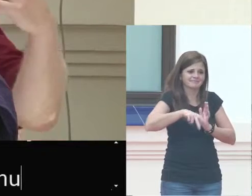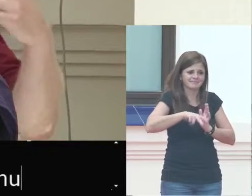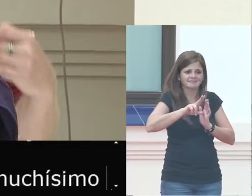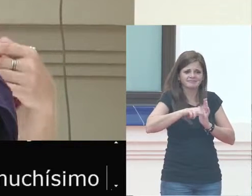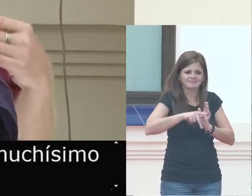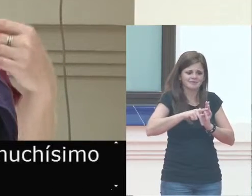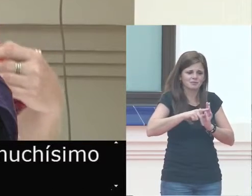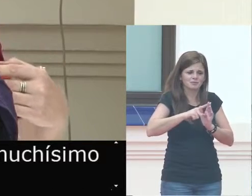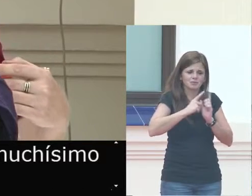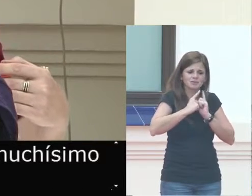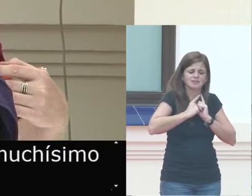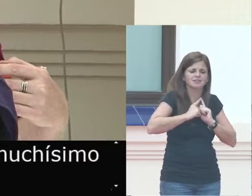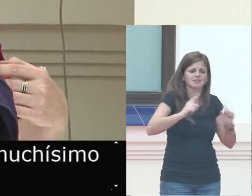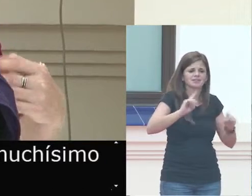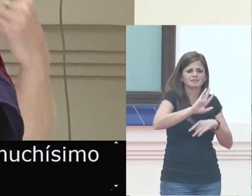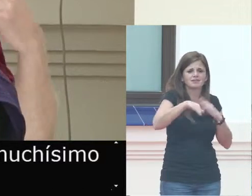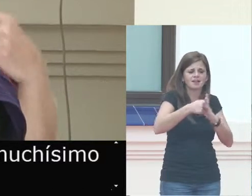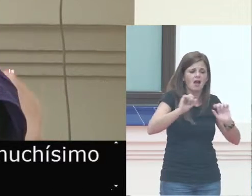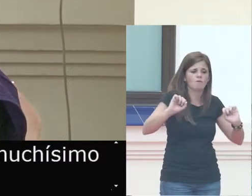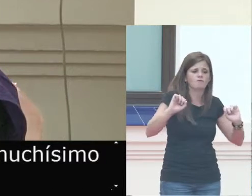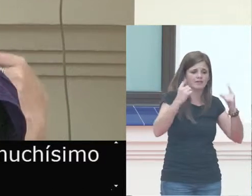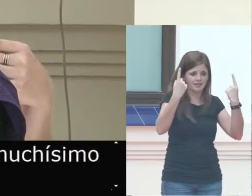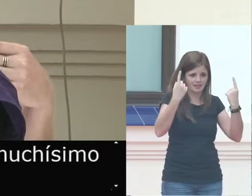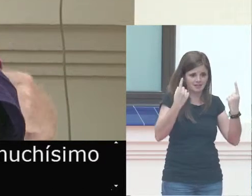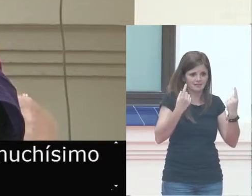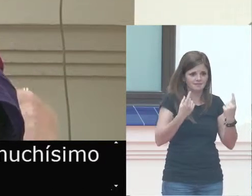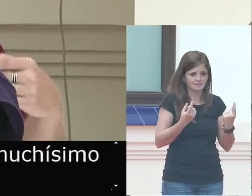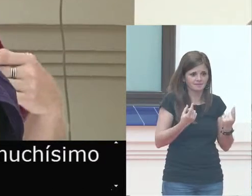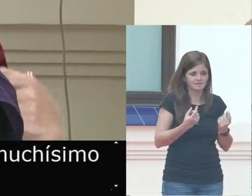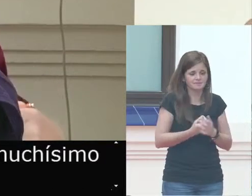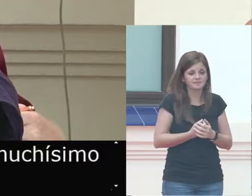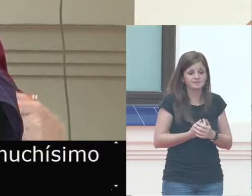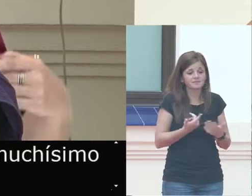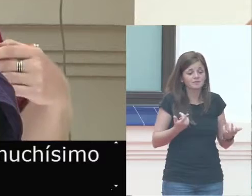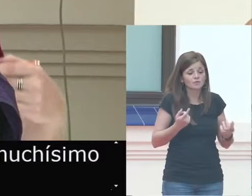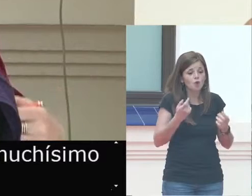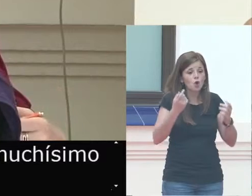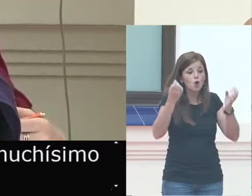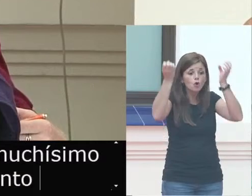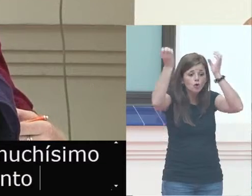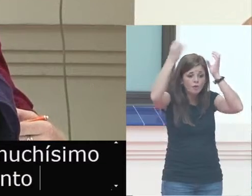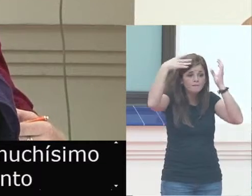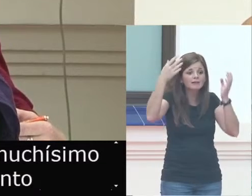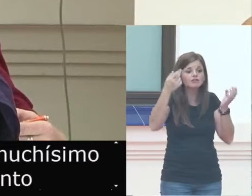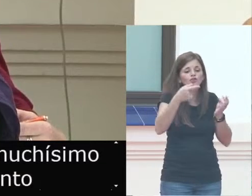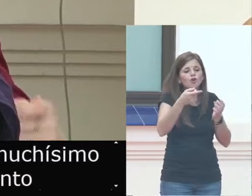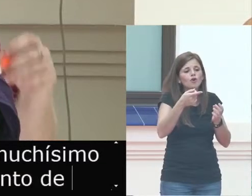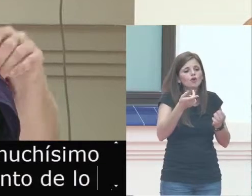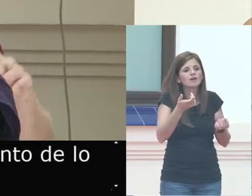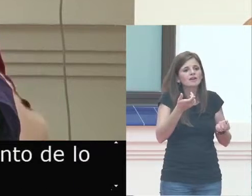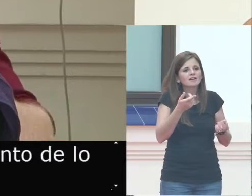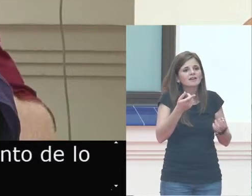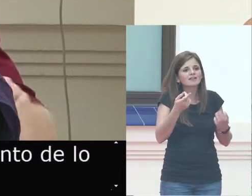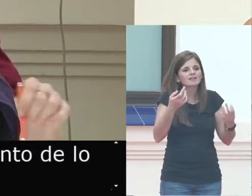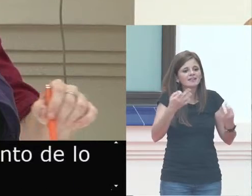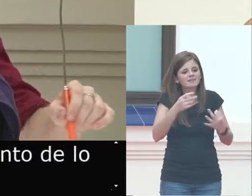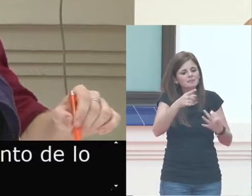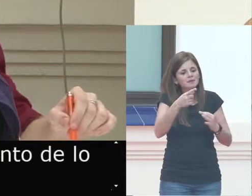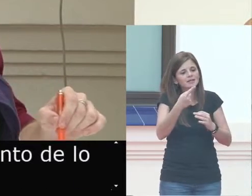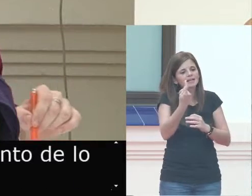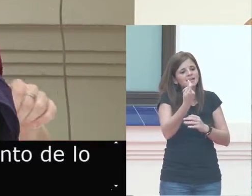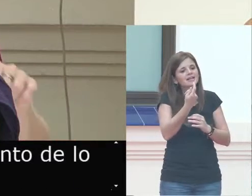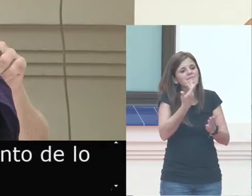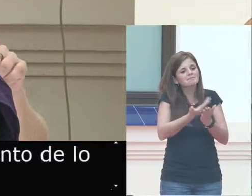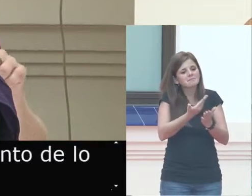en formalizarse que el conocimiento de lo que mandaba por todos los